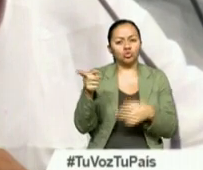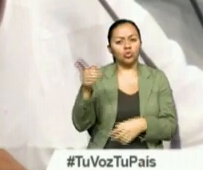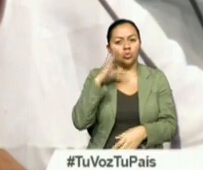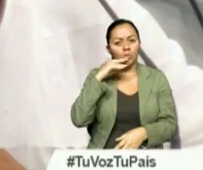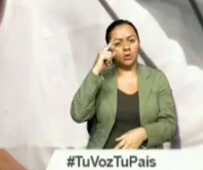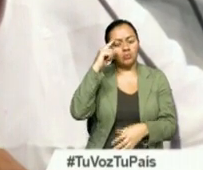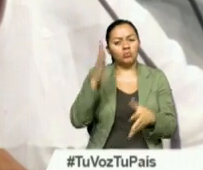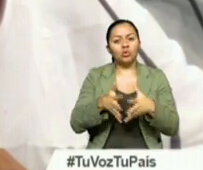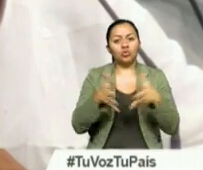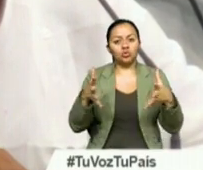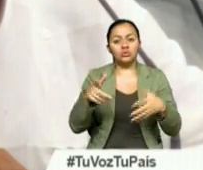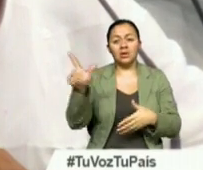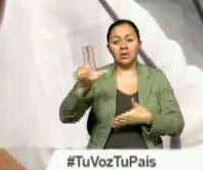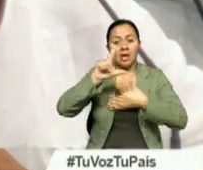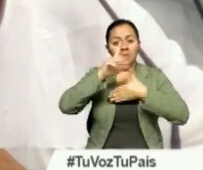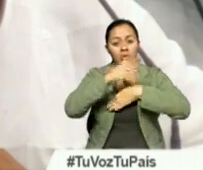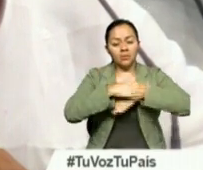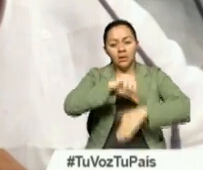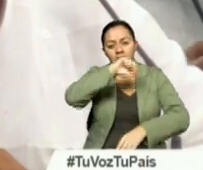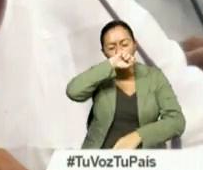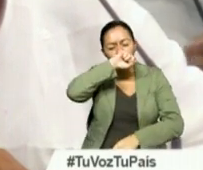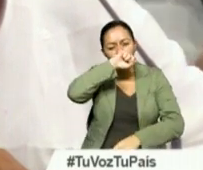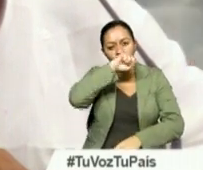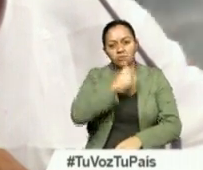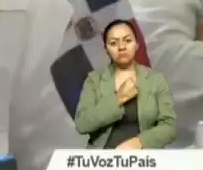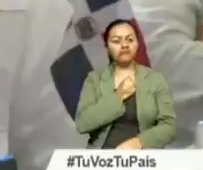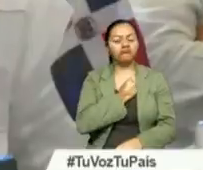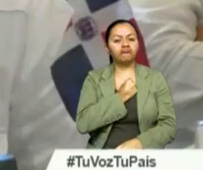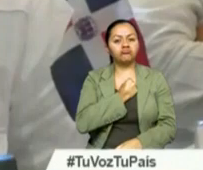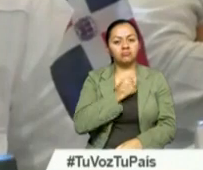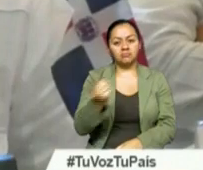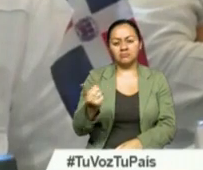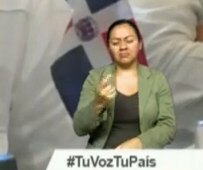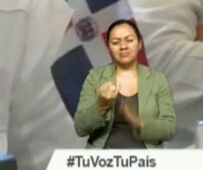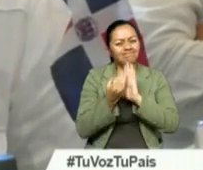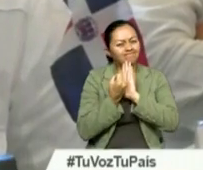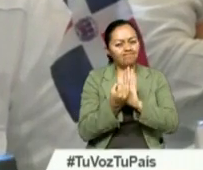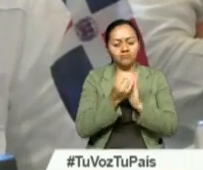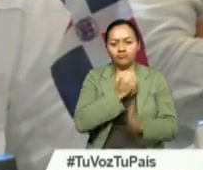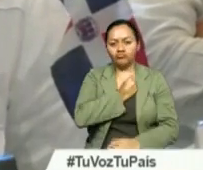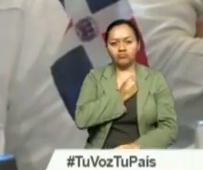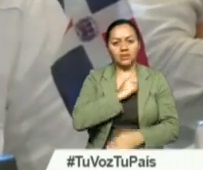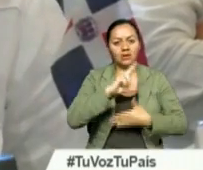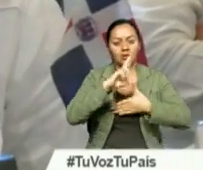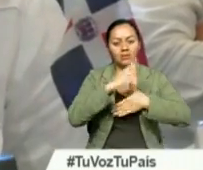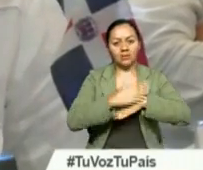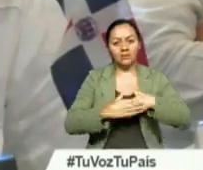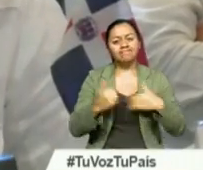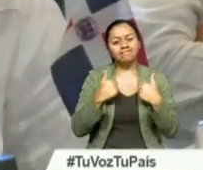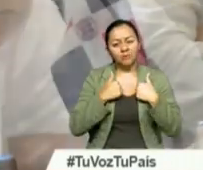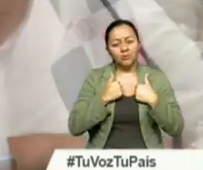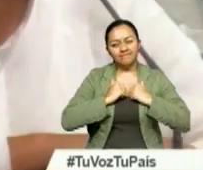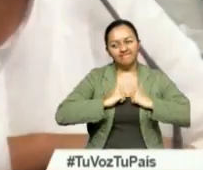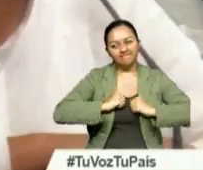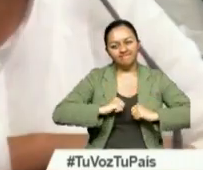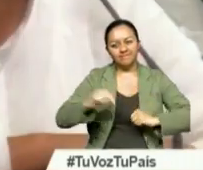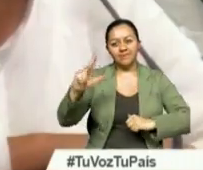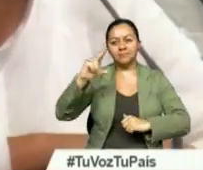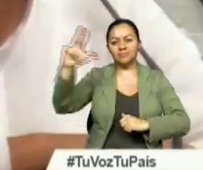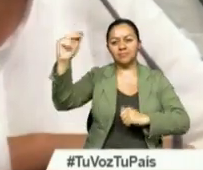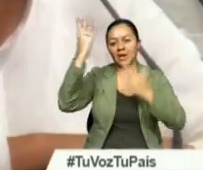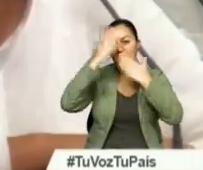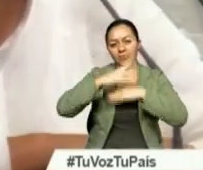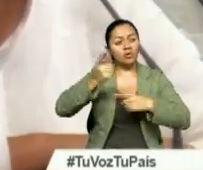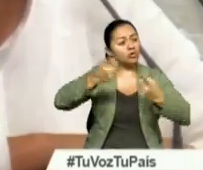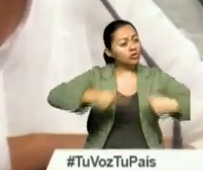Es un latinoamericanista auténtico. Y lamentamos su partida. Quisiera que